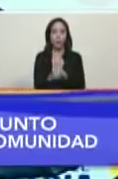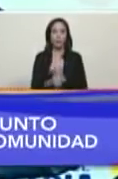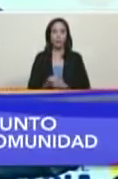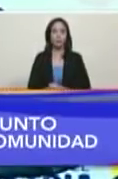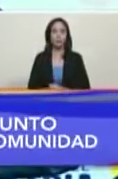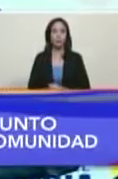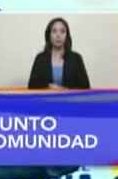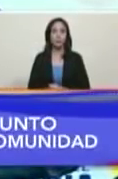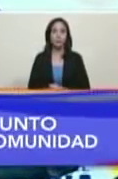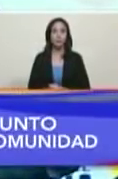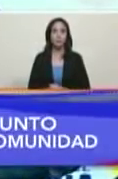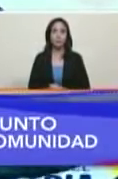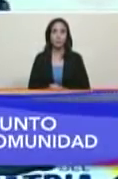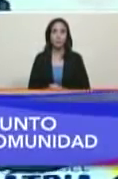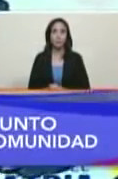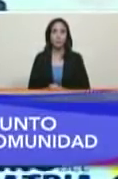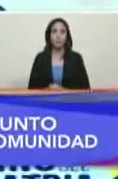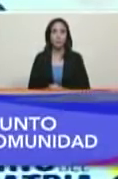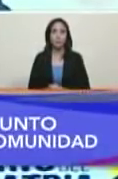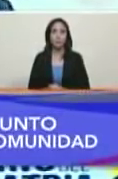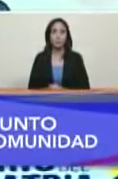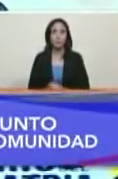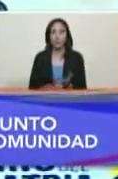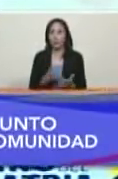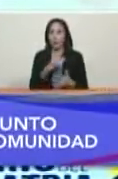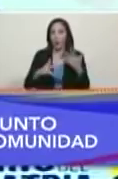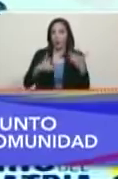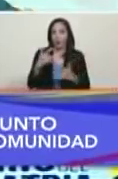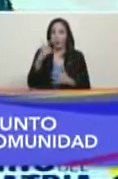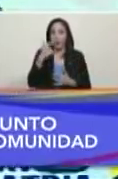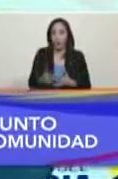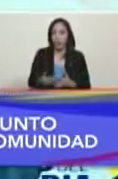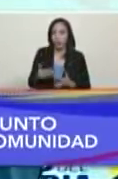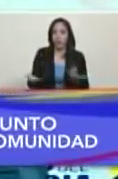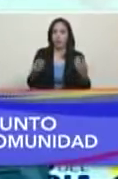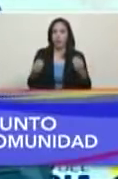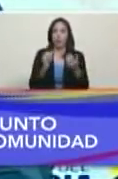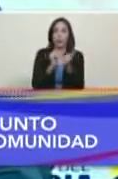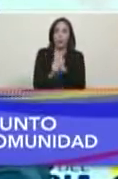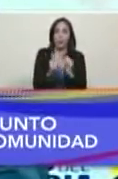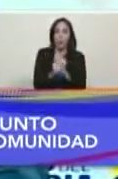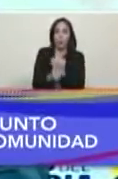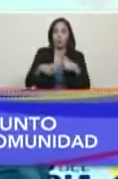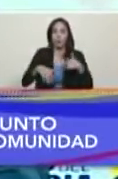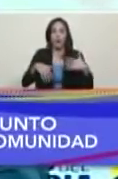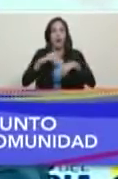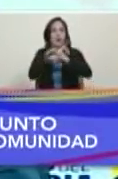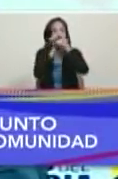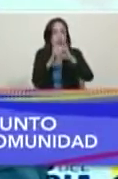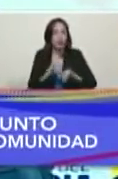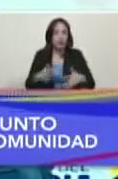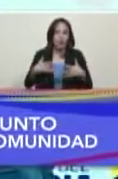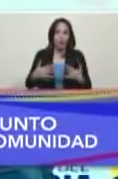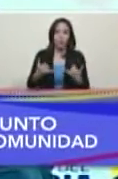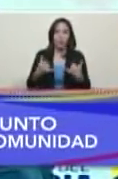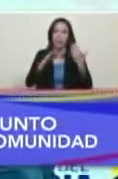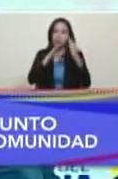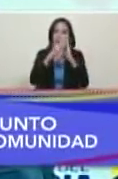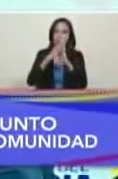actividades prioritarias también de la vida interna, de la felicidad interna de la comunidad, es vital.